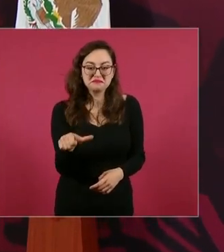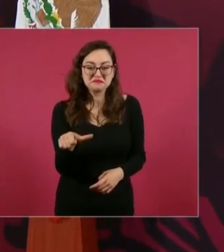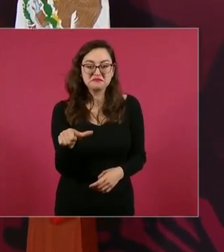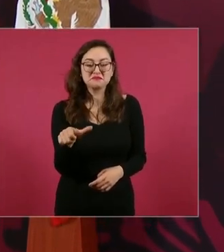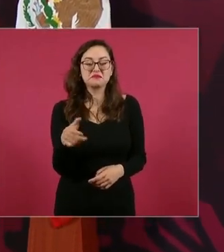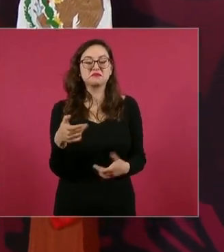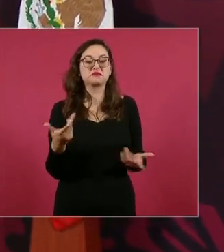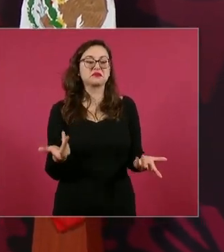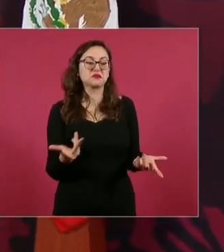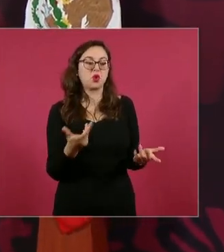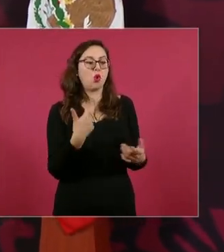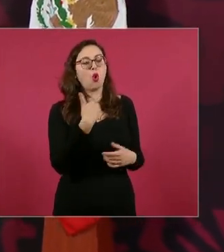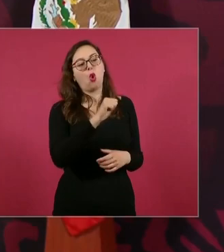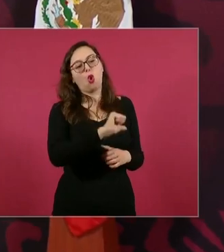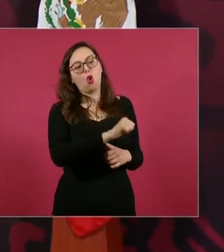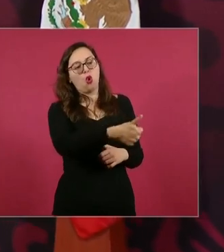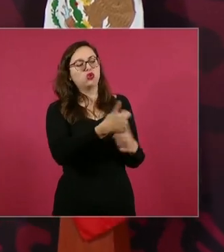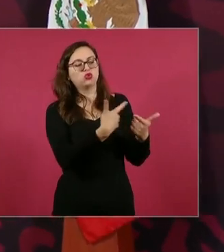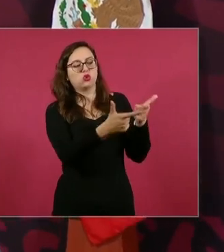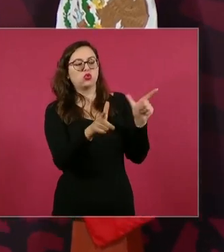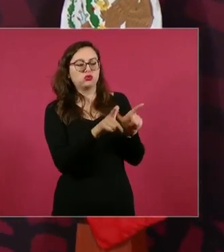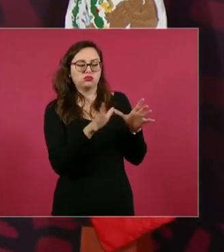este pertenecen